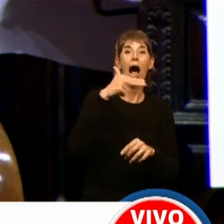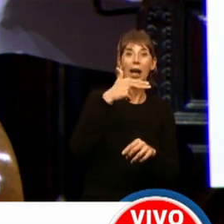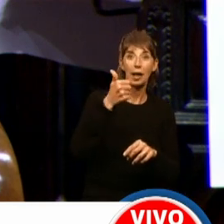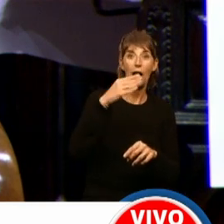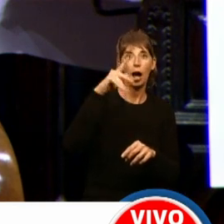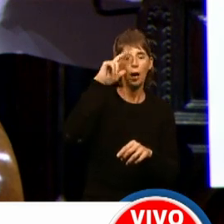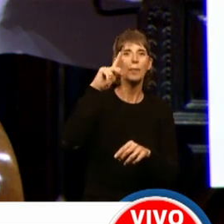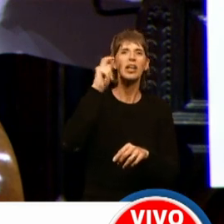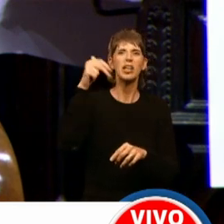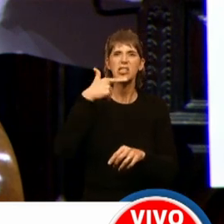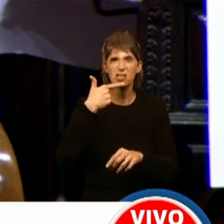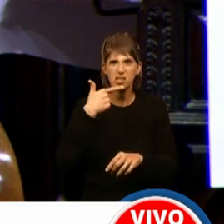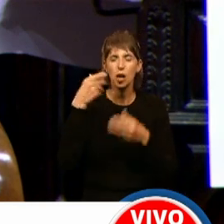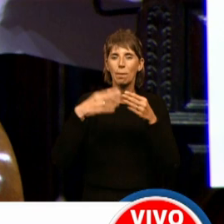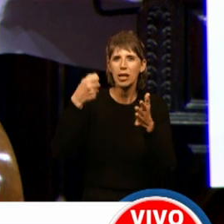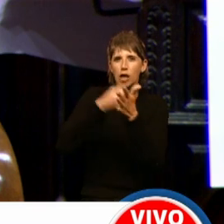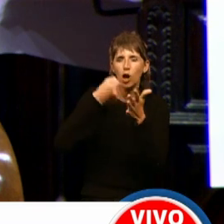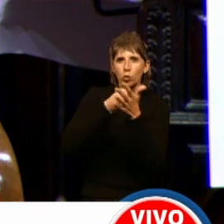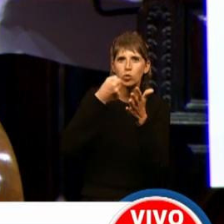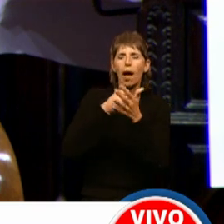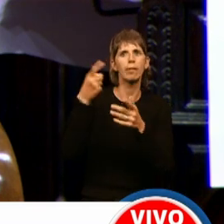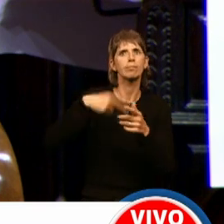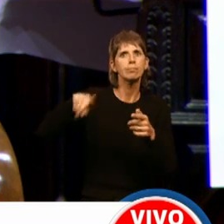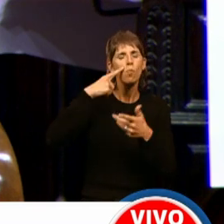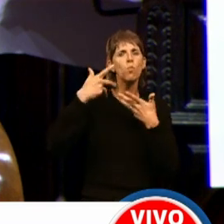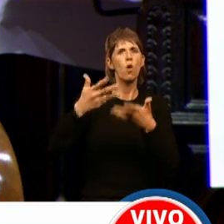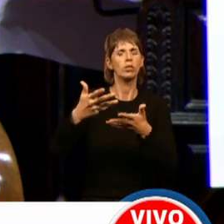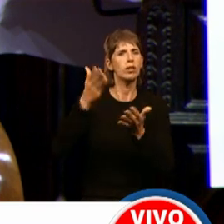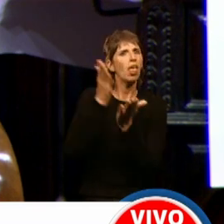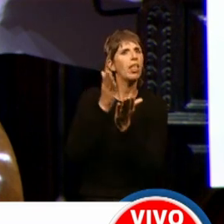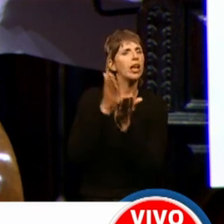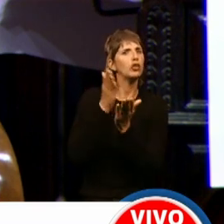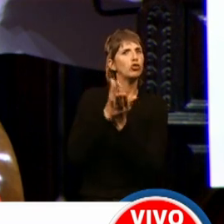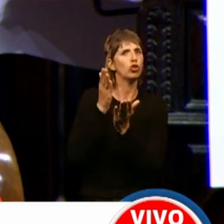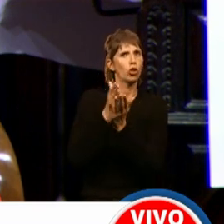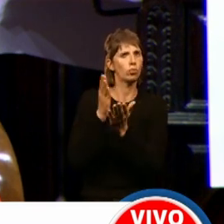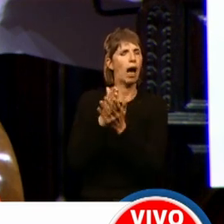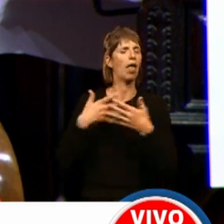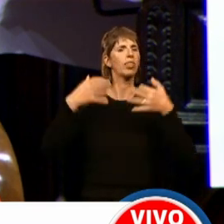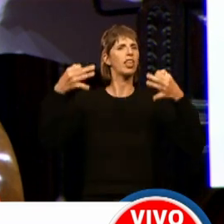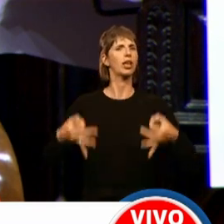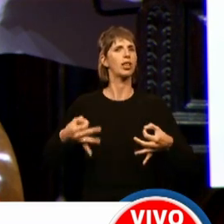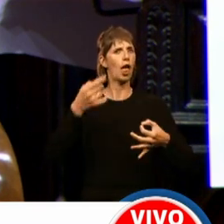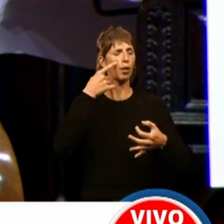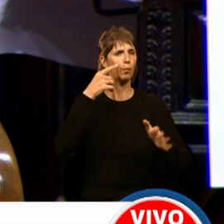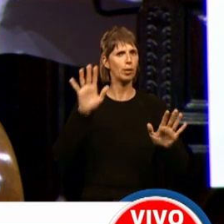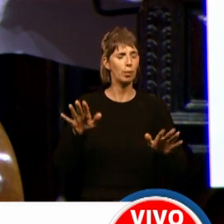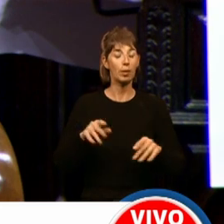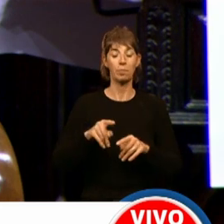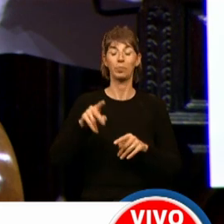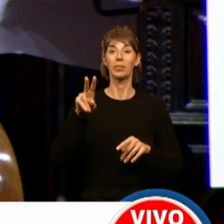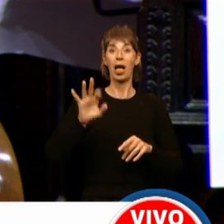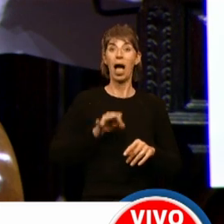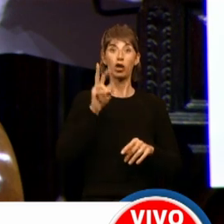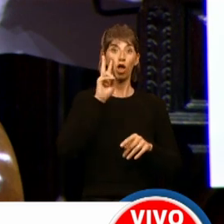el derecho a la dignidad humana el mismo derecho ha negado a todas nuestras muertas cuando en los años 2000